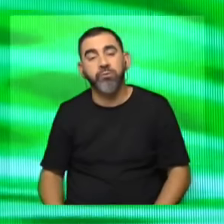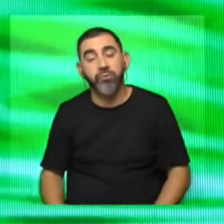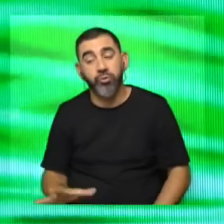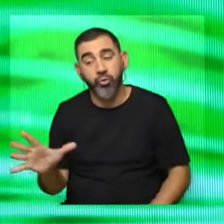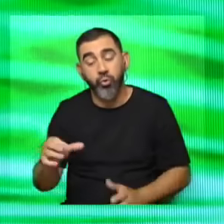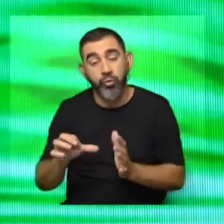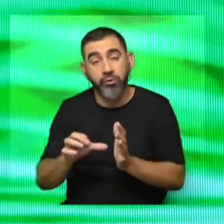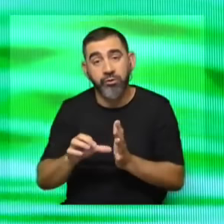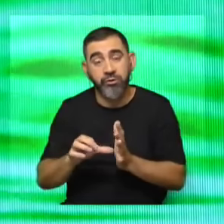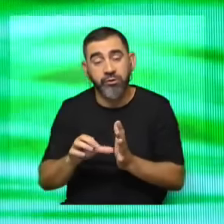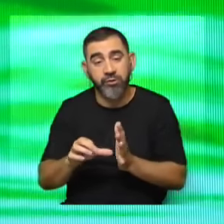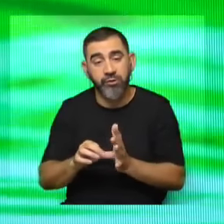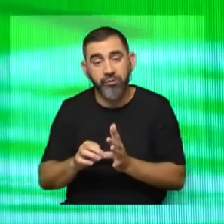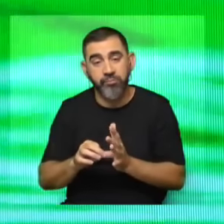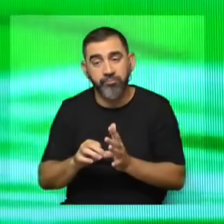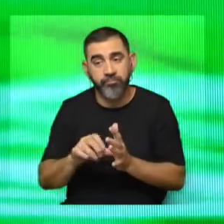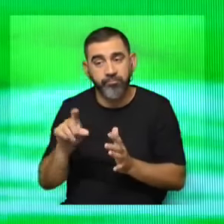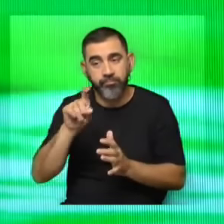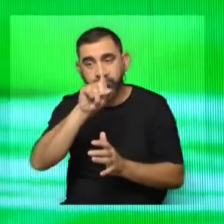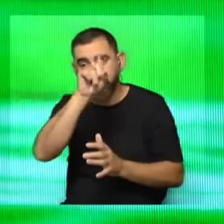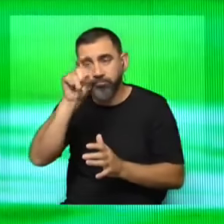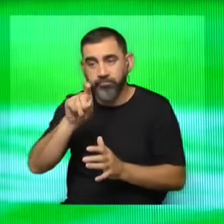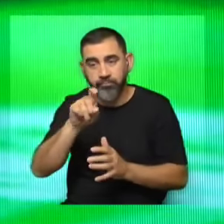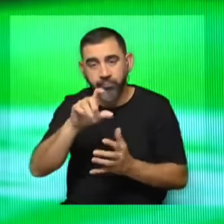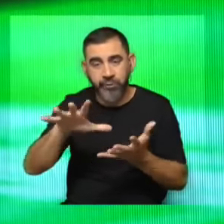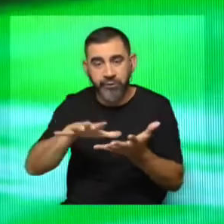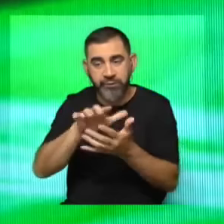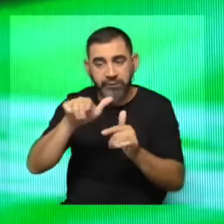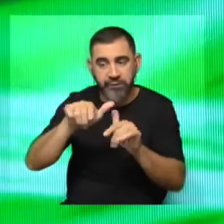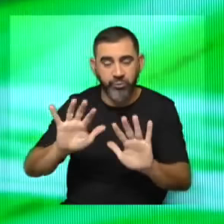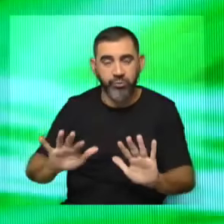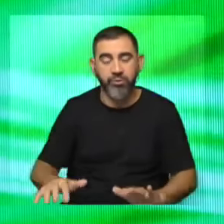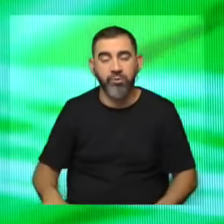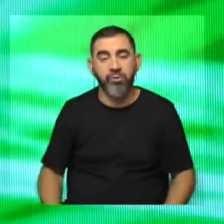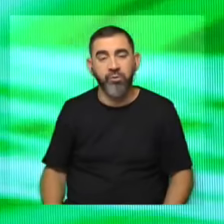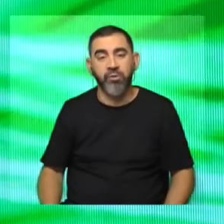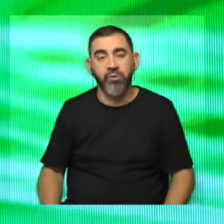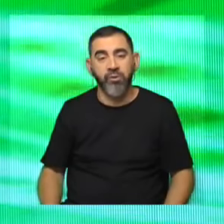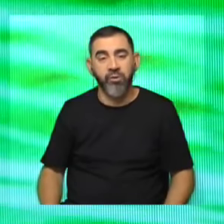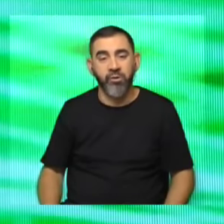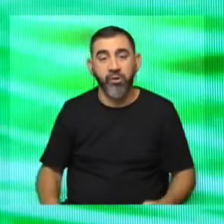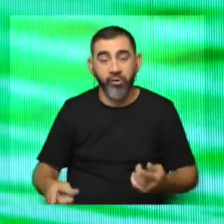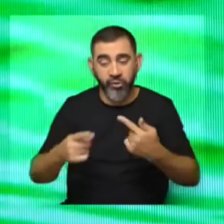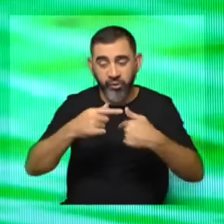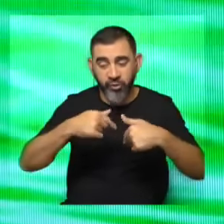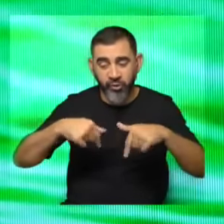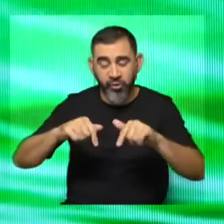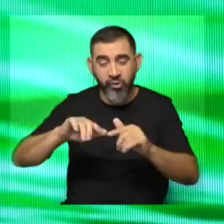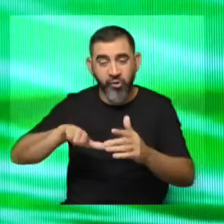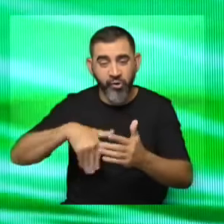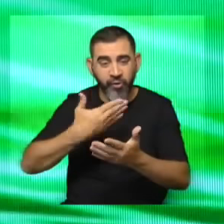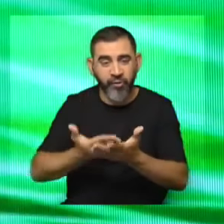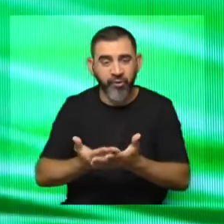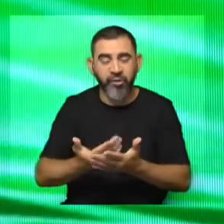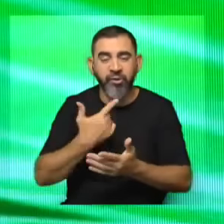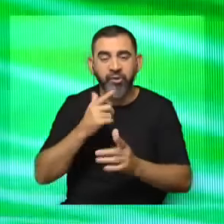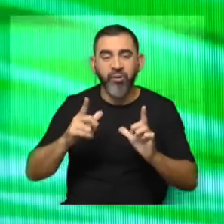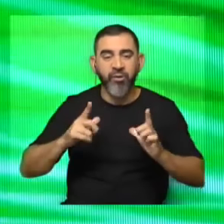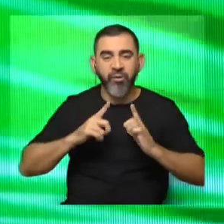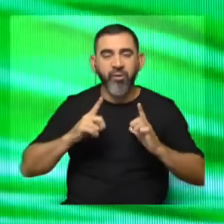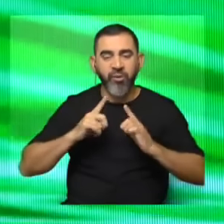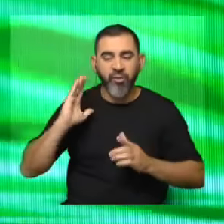sistema está este removido y cuestionado por situaciones como estas eh nosotros lo que lo que podemos plantear es que por un lado esperamos la